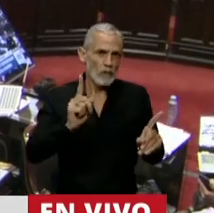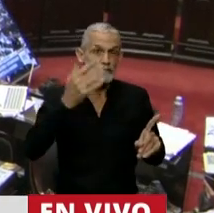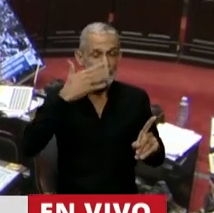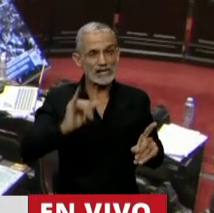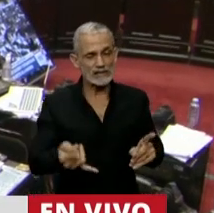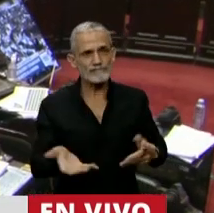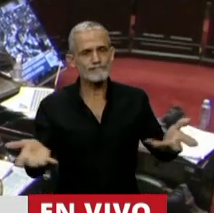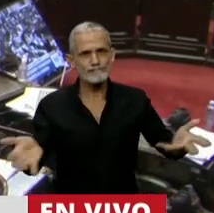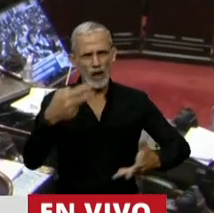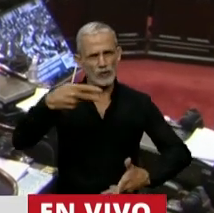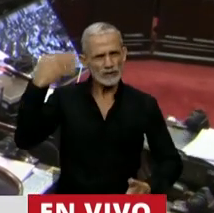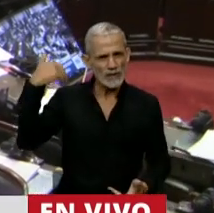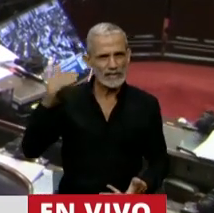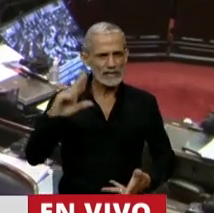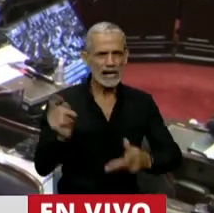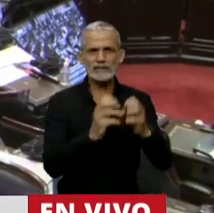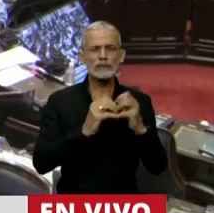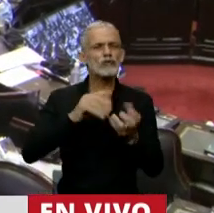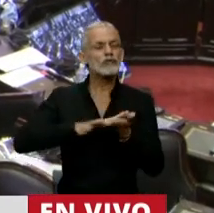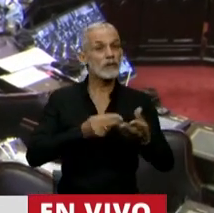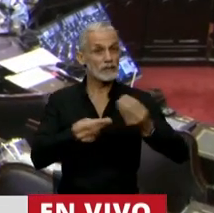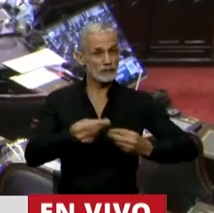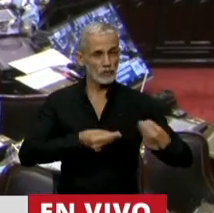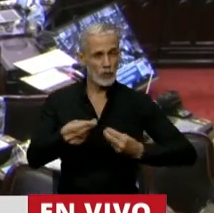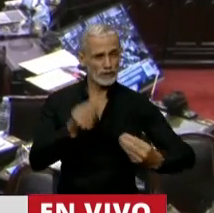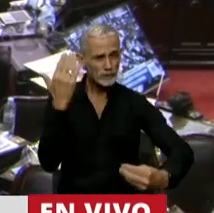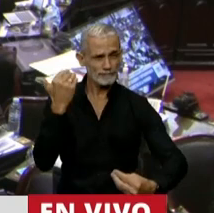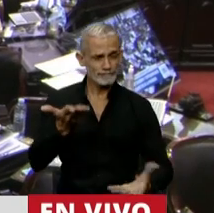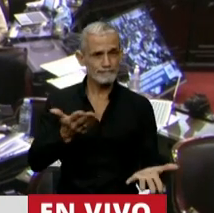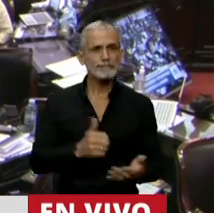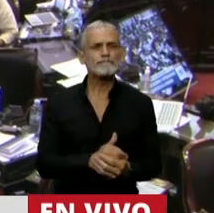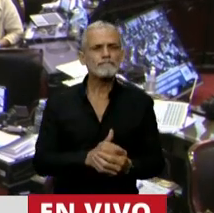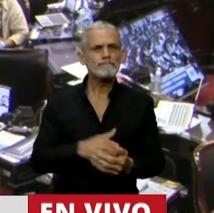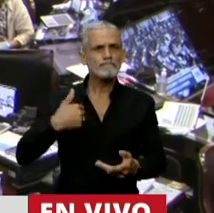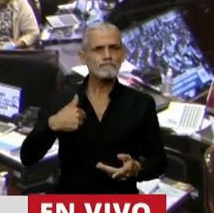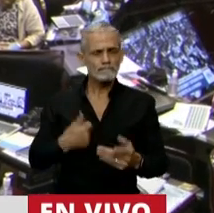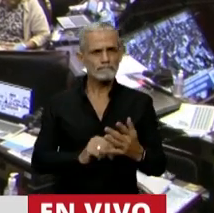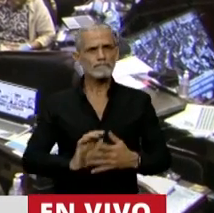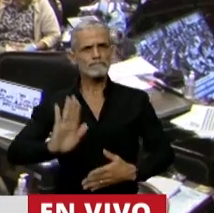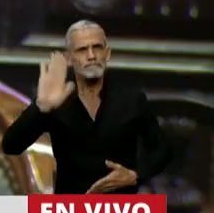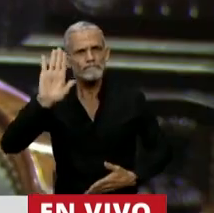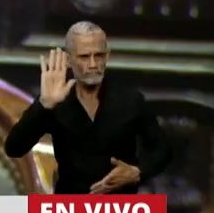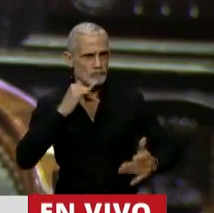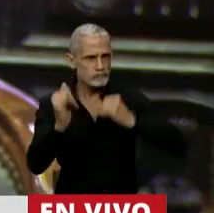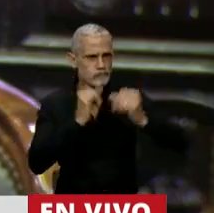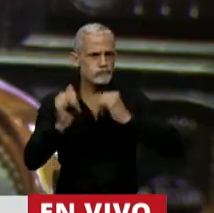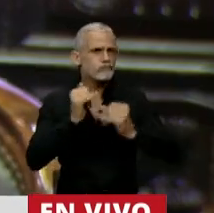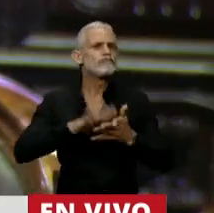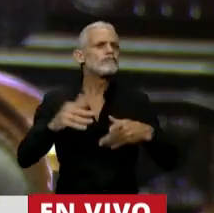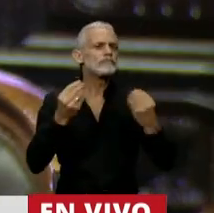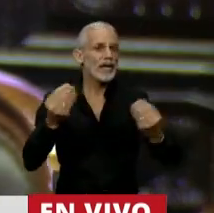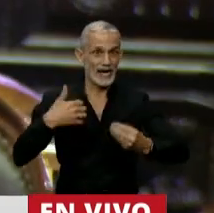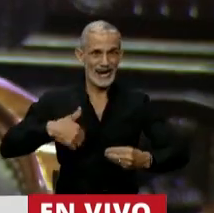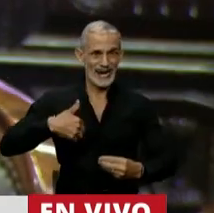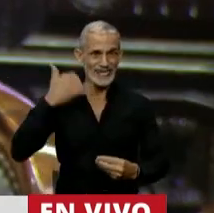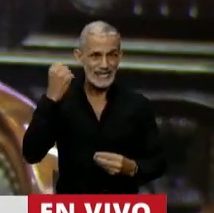Hace apenas dos semanas, en el marco de la sesión de presupuesto, durante mi intervención, hice hincapié en que la Argentina